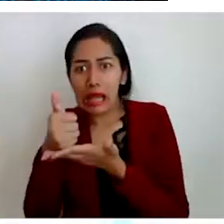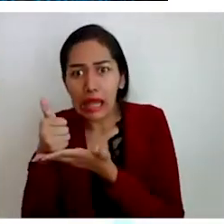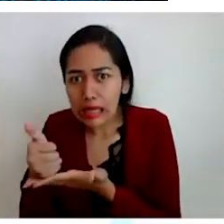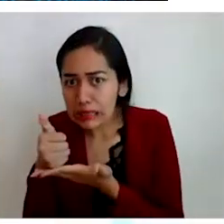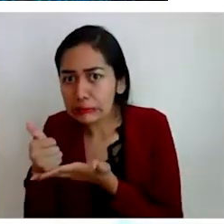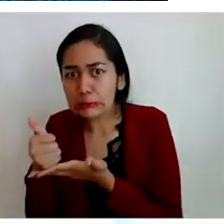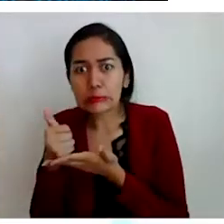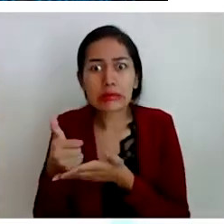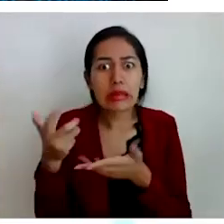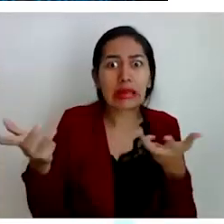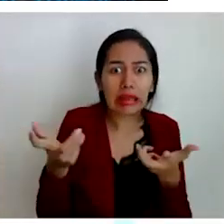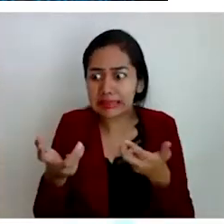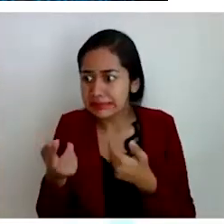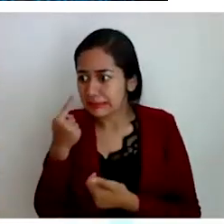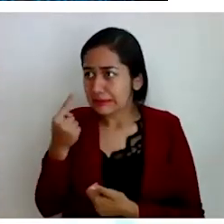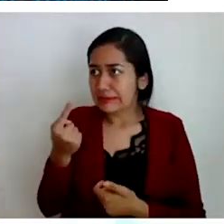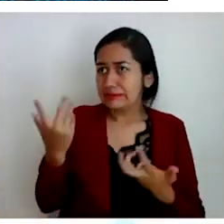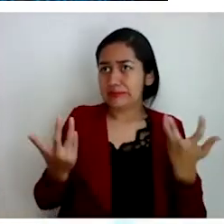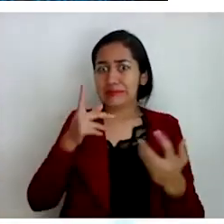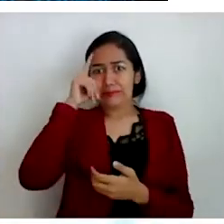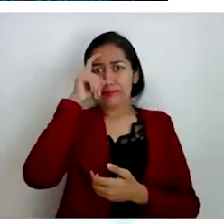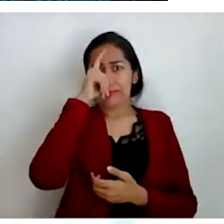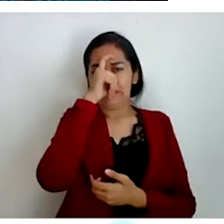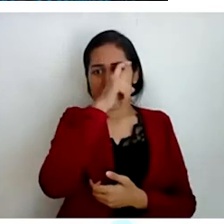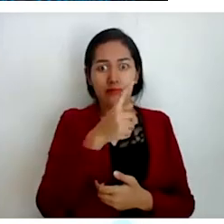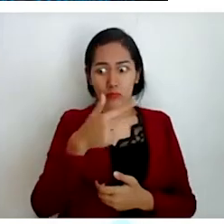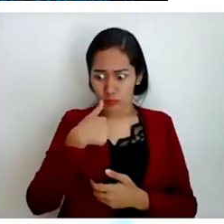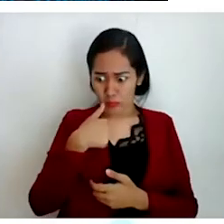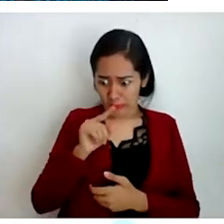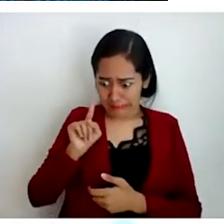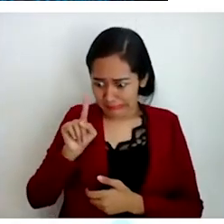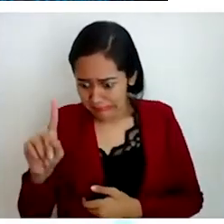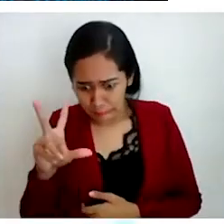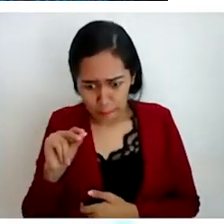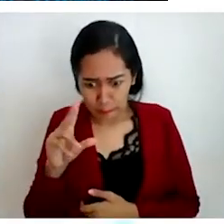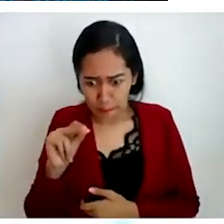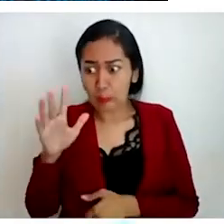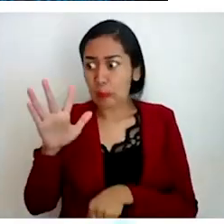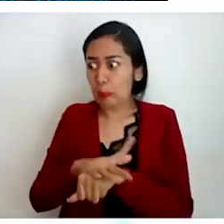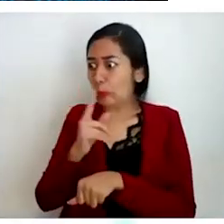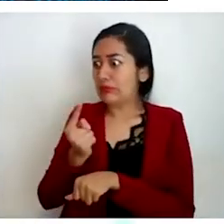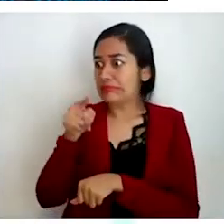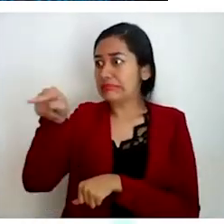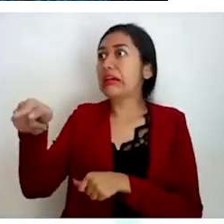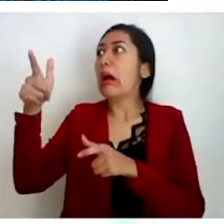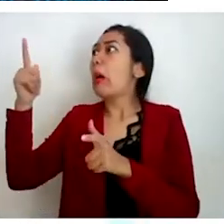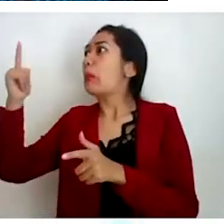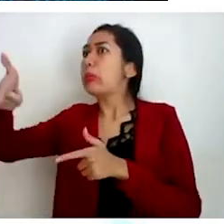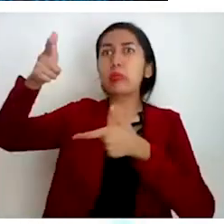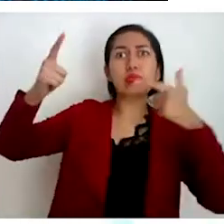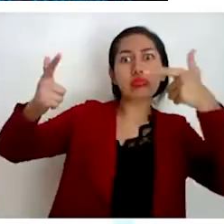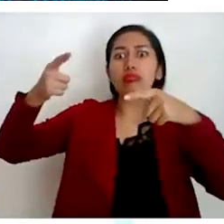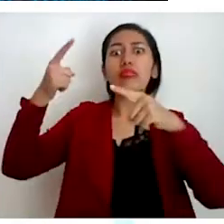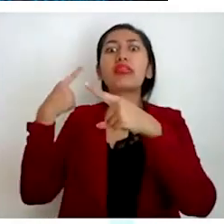viendo esta situación y no se atreven a salir porque no saben quién está disparando. El hecho es que una persona infectada por